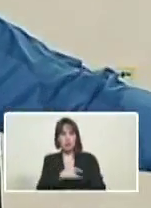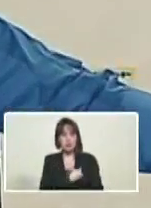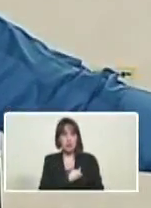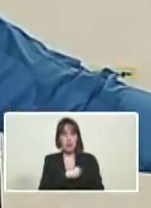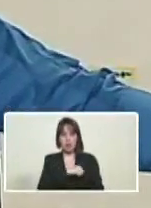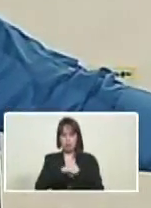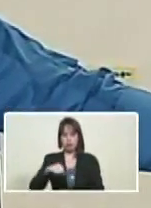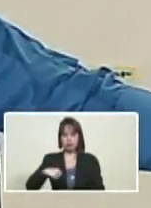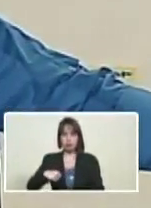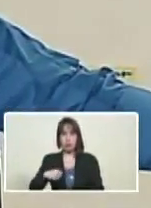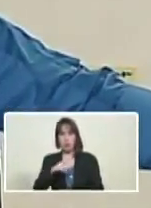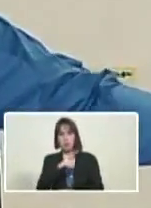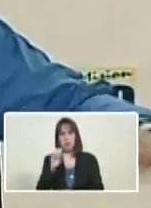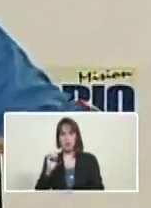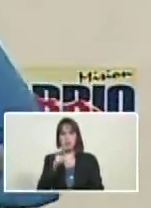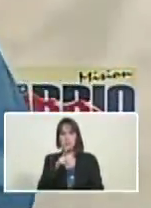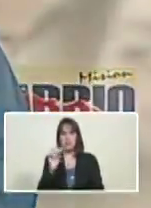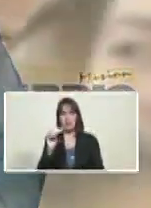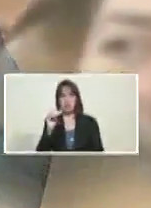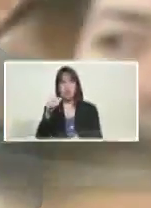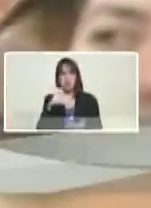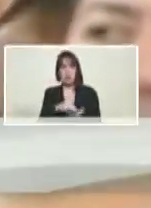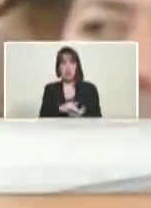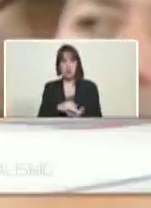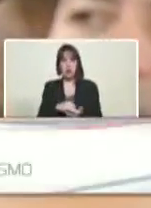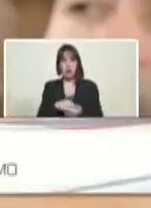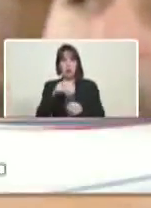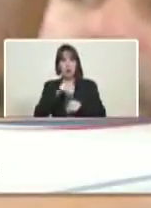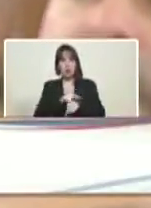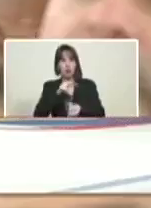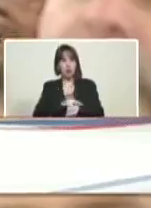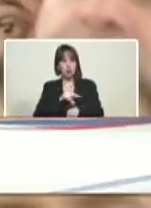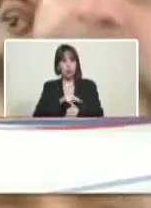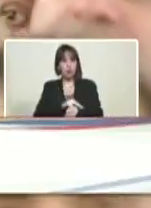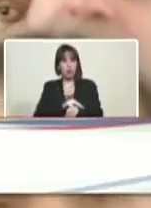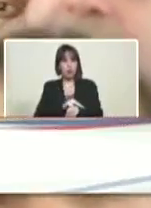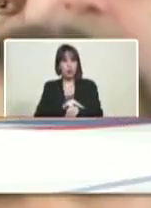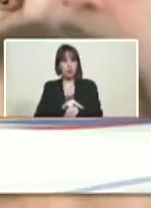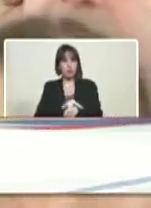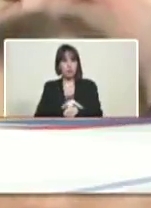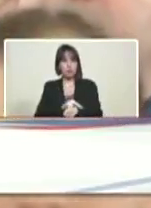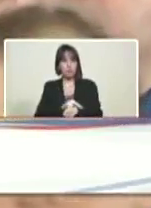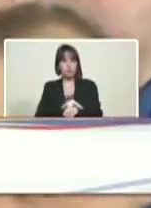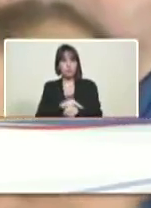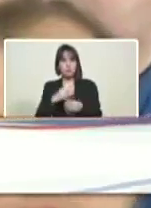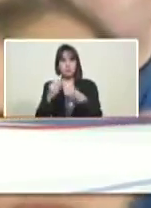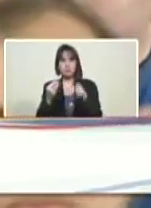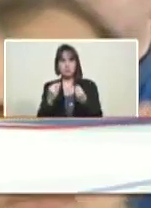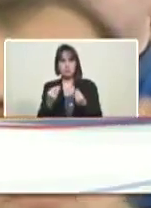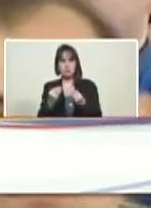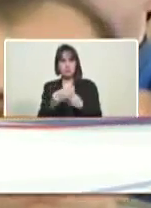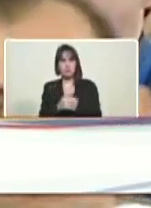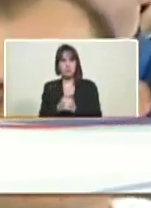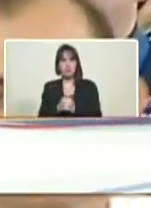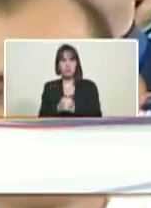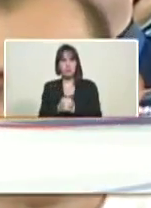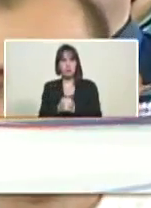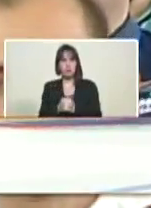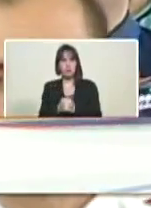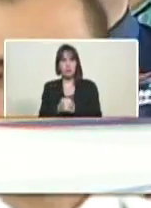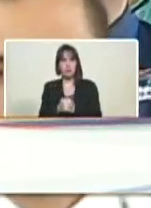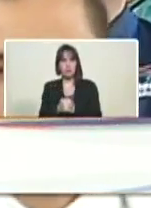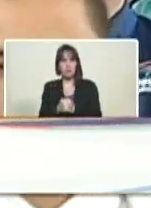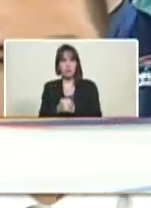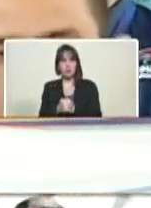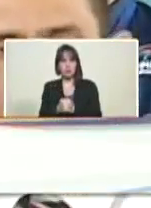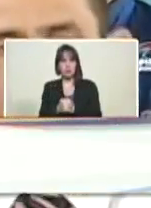más, 20, 30 mil médicos más. Pero lamentablemente hasta ahora no está garantizado que los médicos y las médicas que